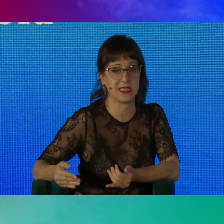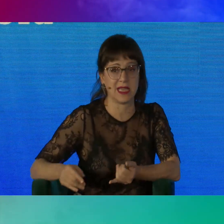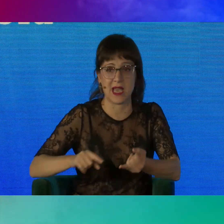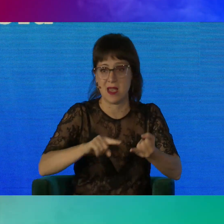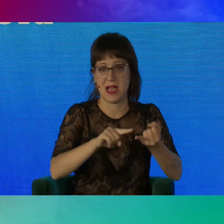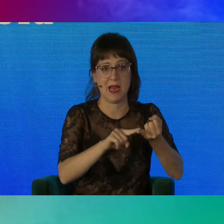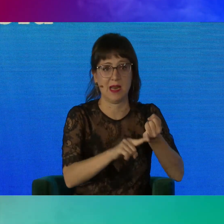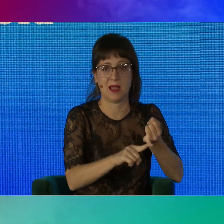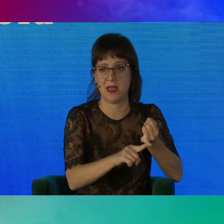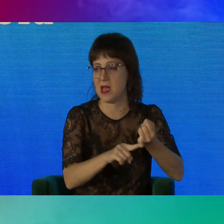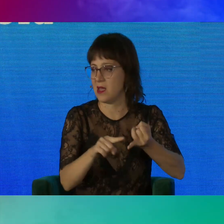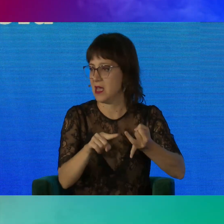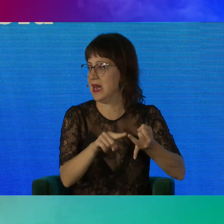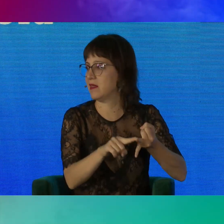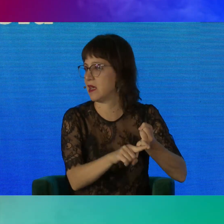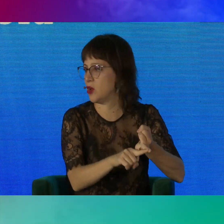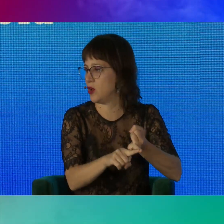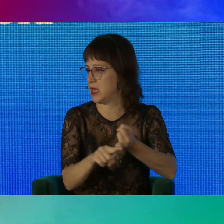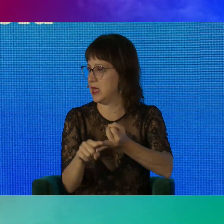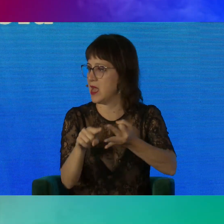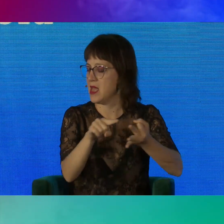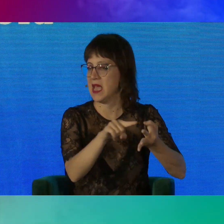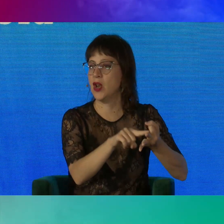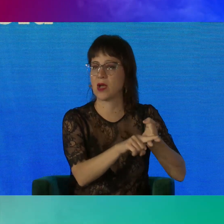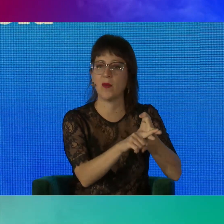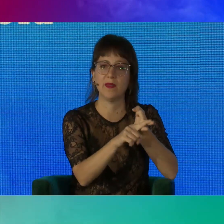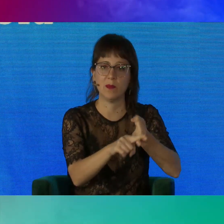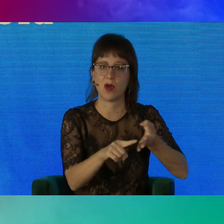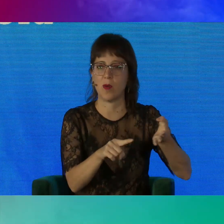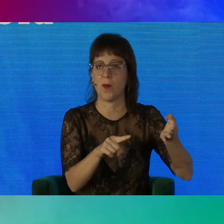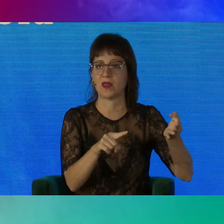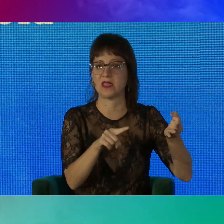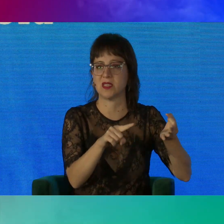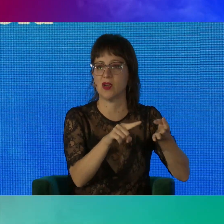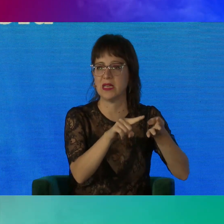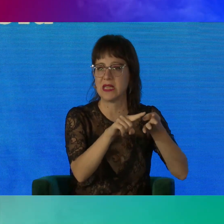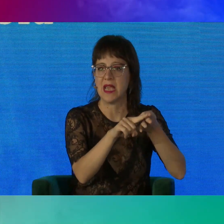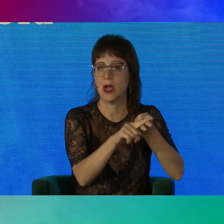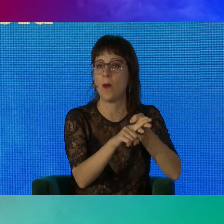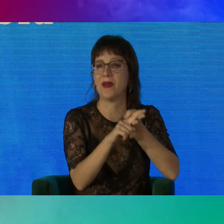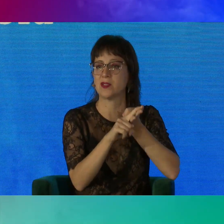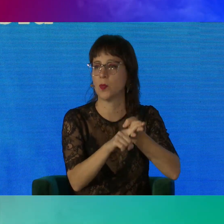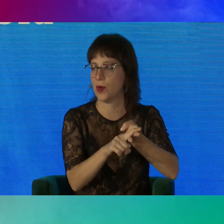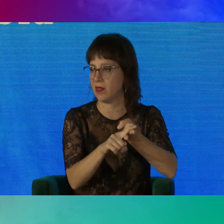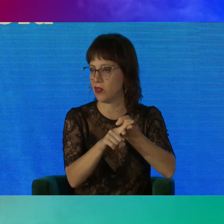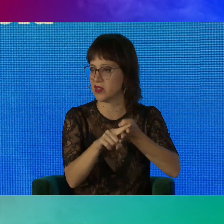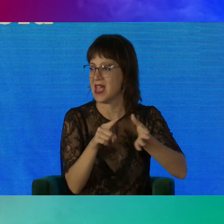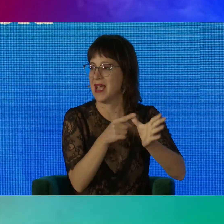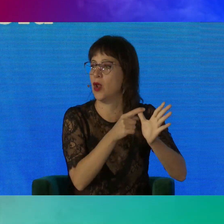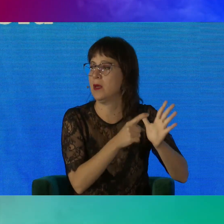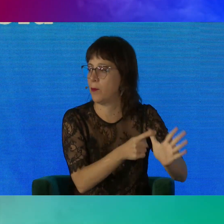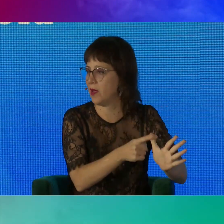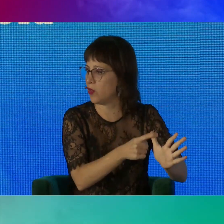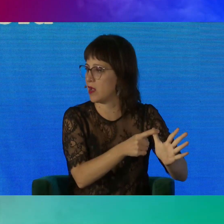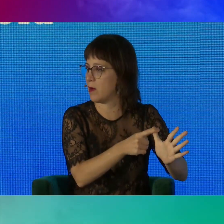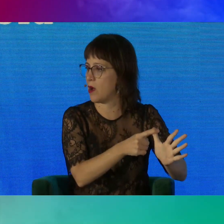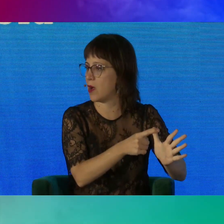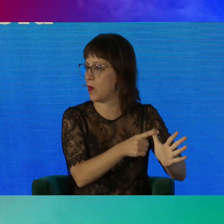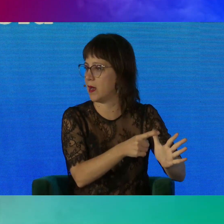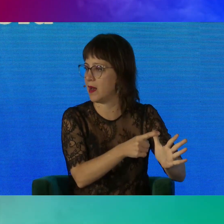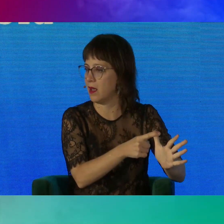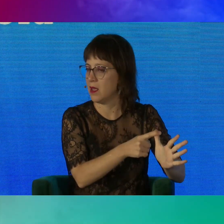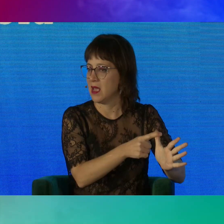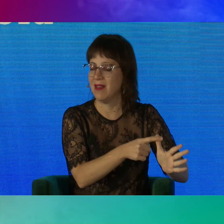y se diseña en la energía, en la tecnología, en lo que vendemos como exportaciones, en los presupuestos, en los impuestos que